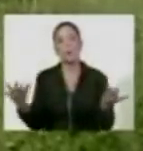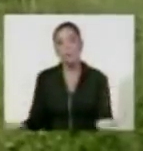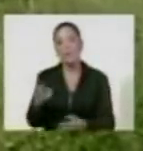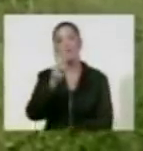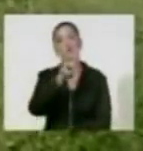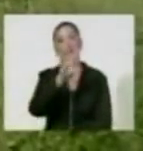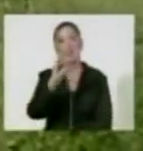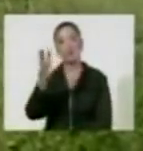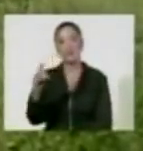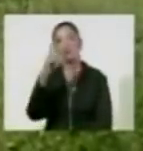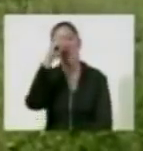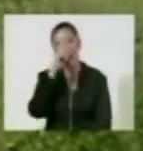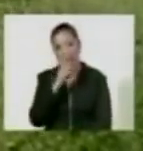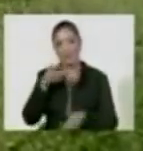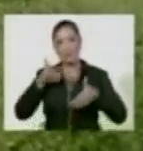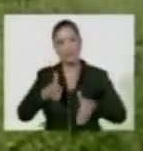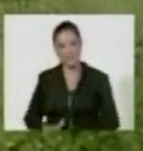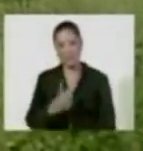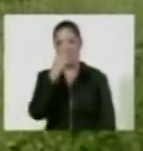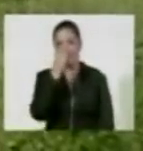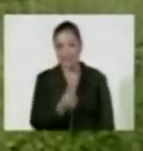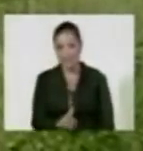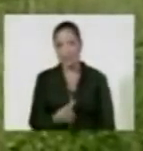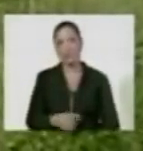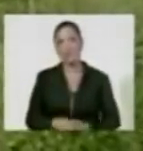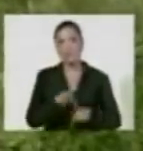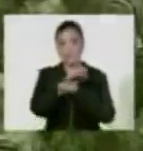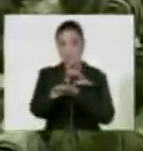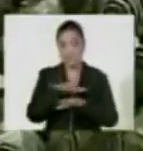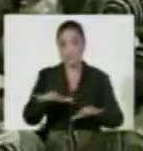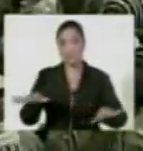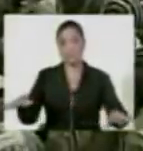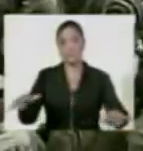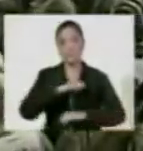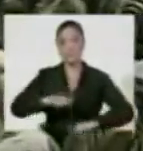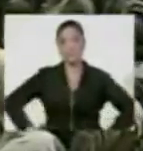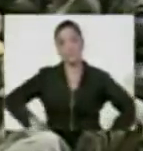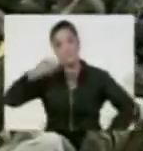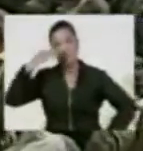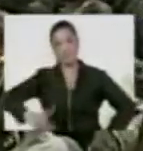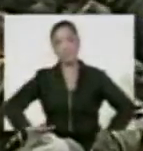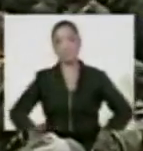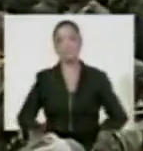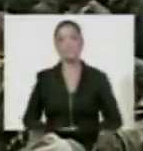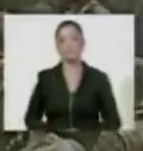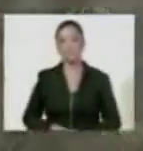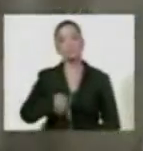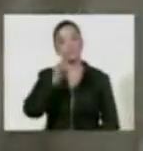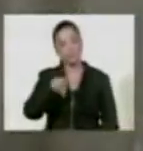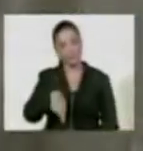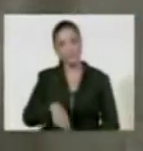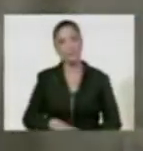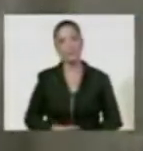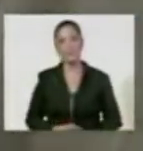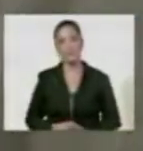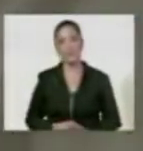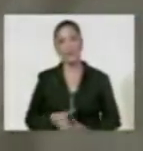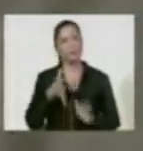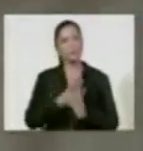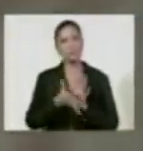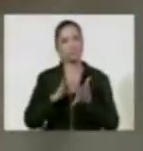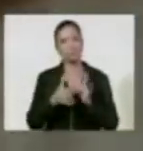soberano Ezequiel Zamora. El despliegue de la Fuerza Armada Nacional Bolivariana también implica